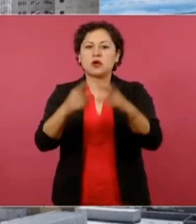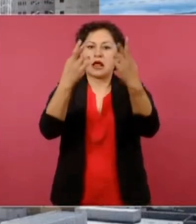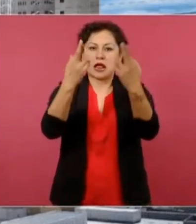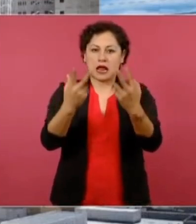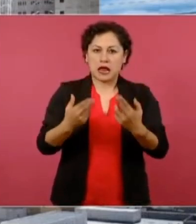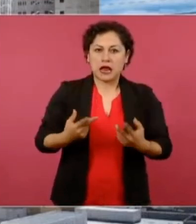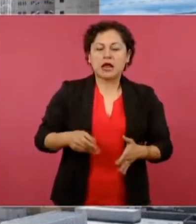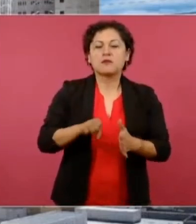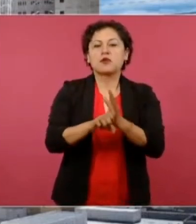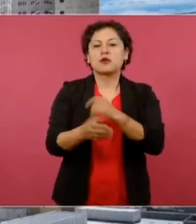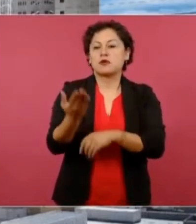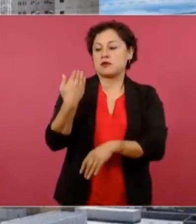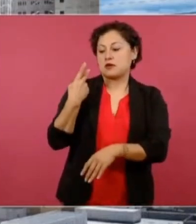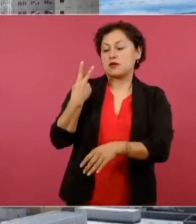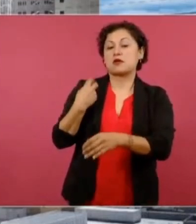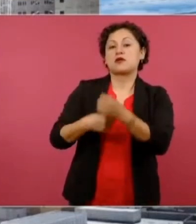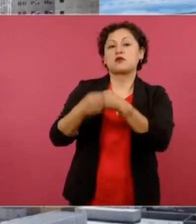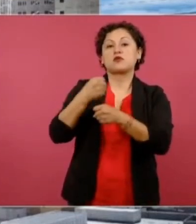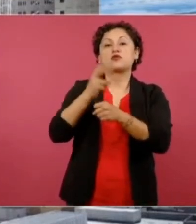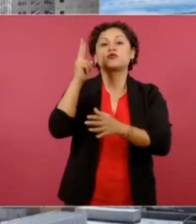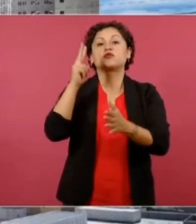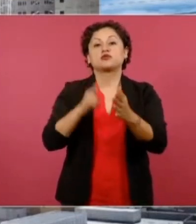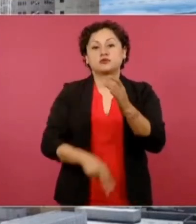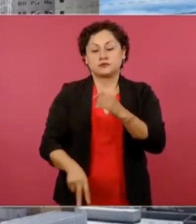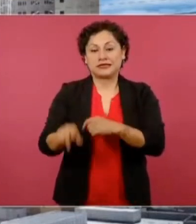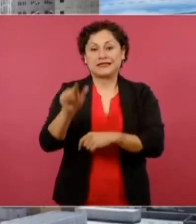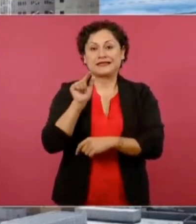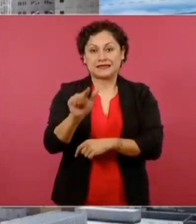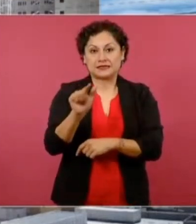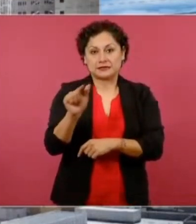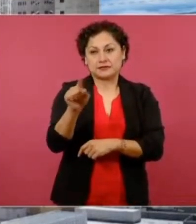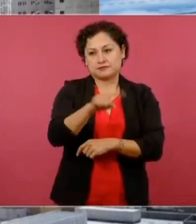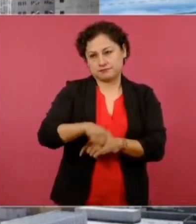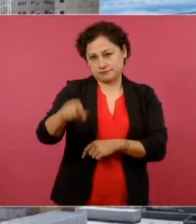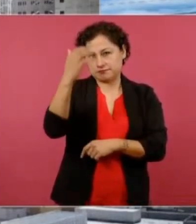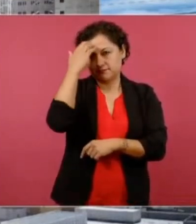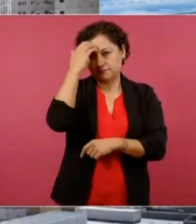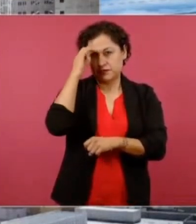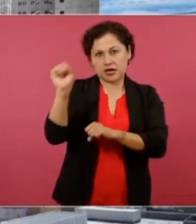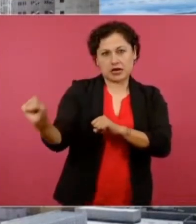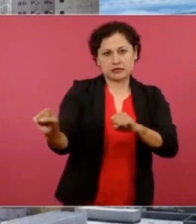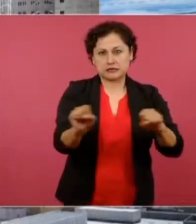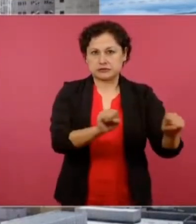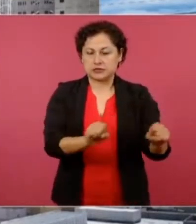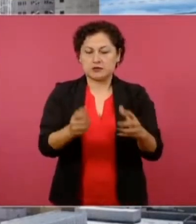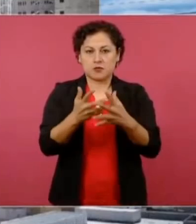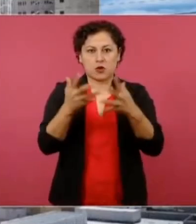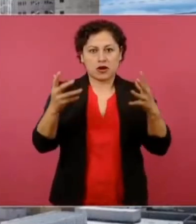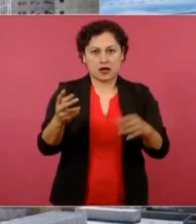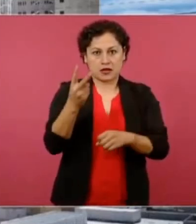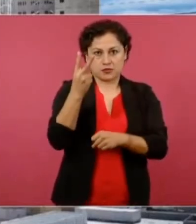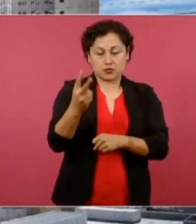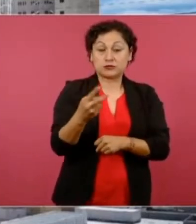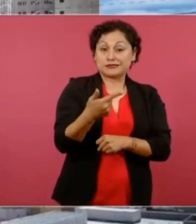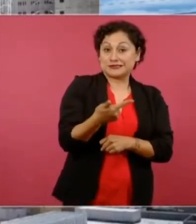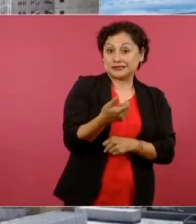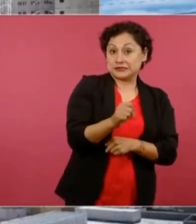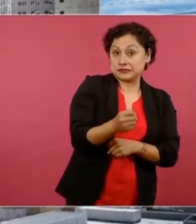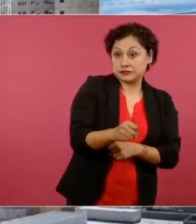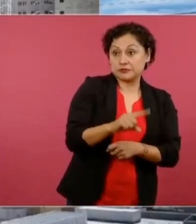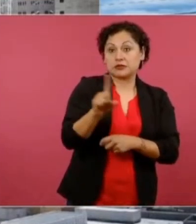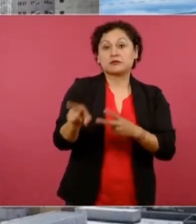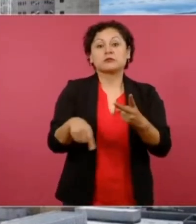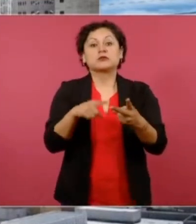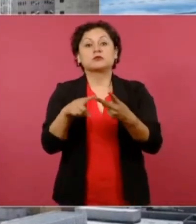2017. En septiembre de 2017, todos lo recuerdan, hubo dos grandes sismos, el 7 de septiembre, el